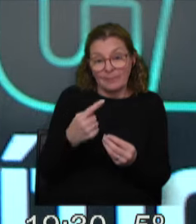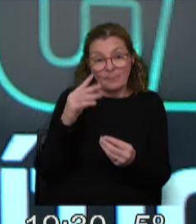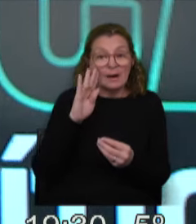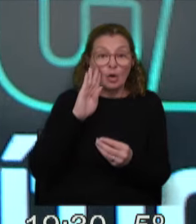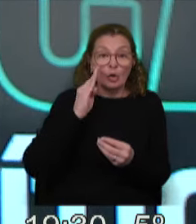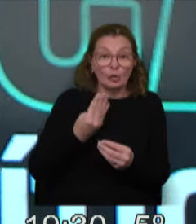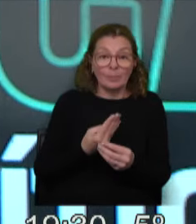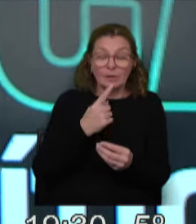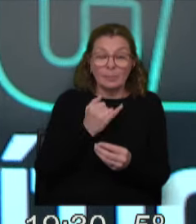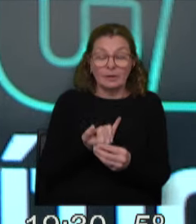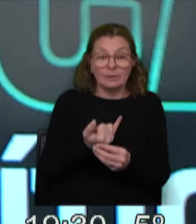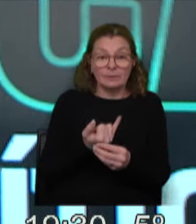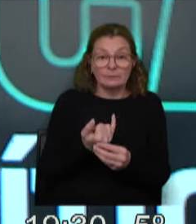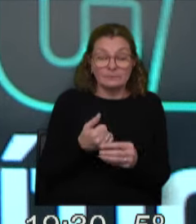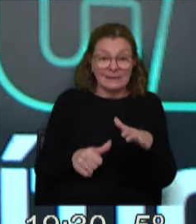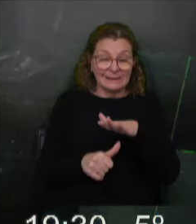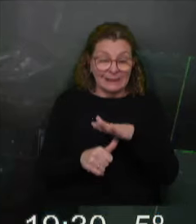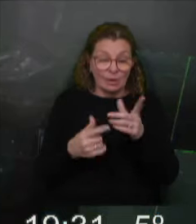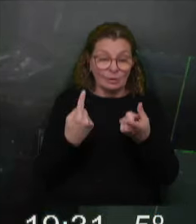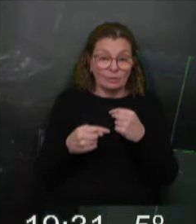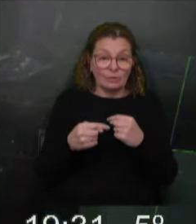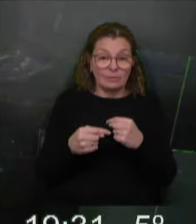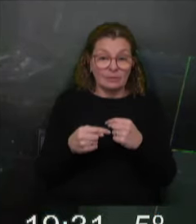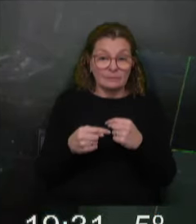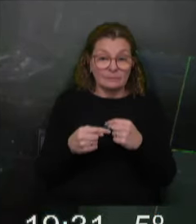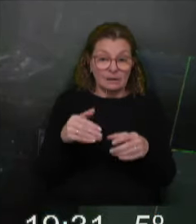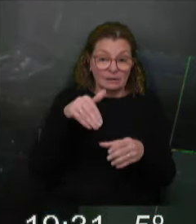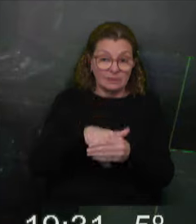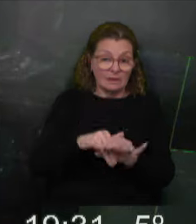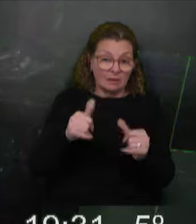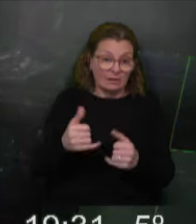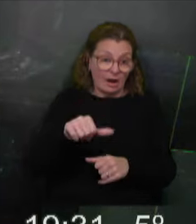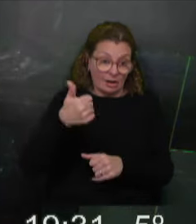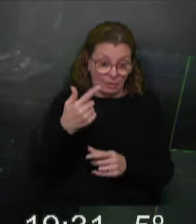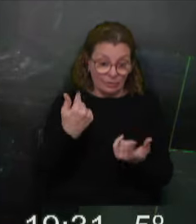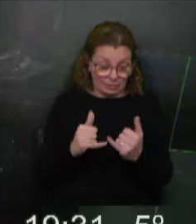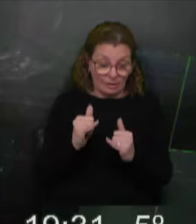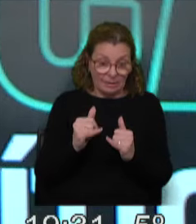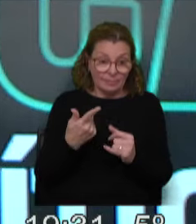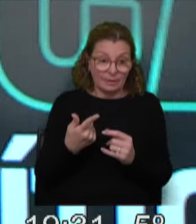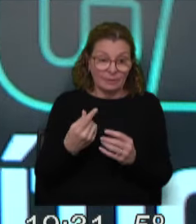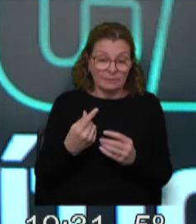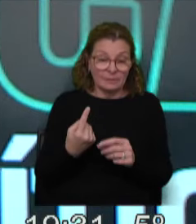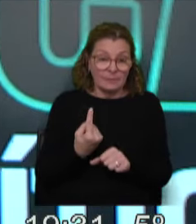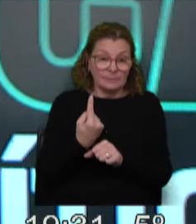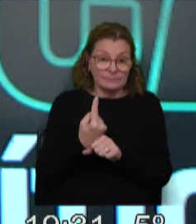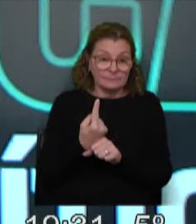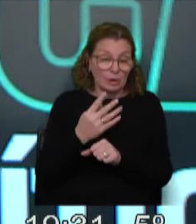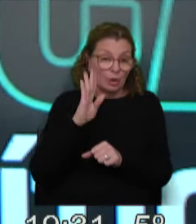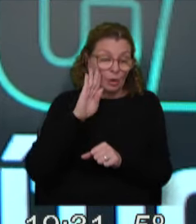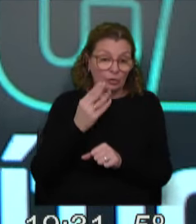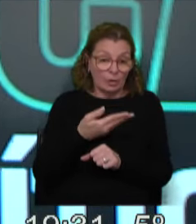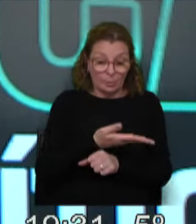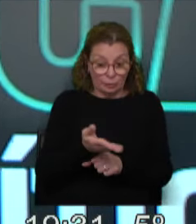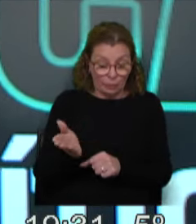reconocimiento de ese liderazgo Entonces los pasos las ganó bueno ganó las internas qué tiene primero ser reconocido por